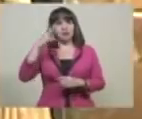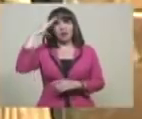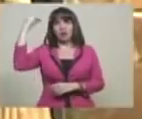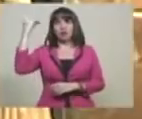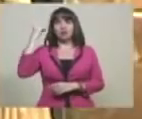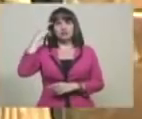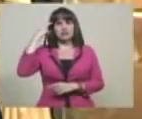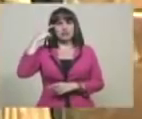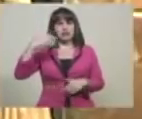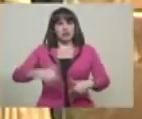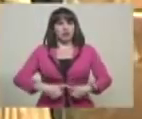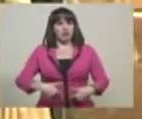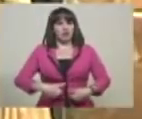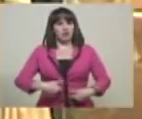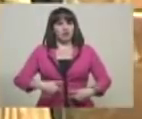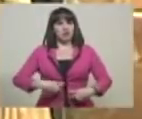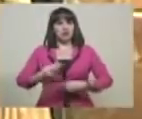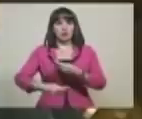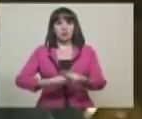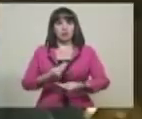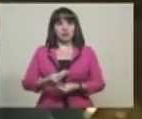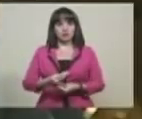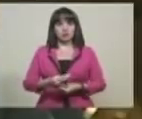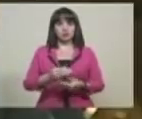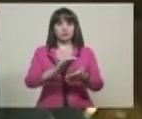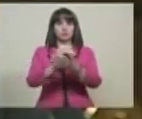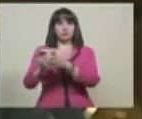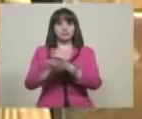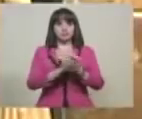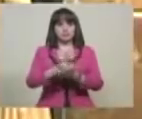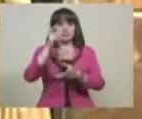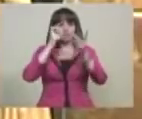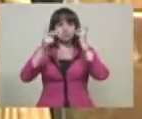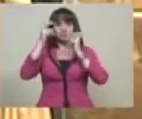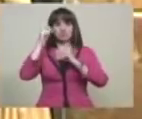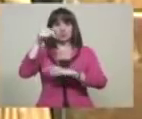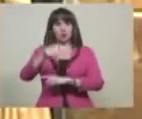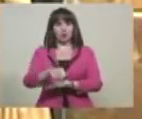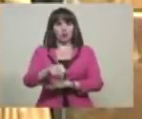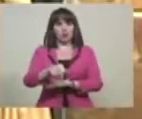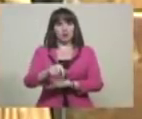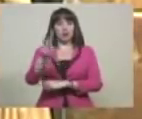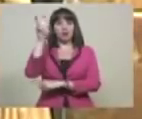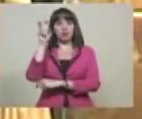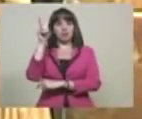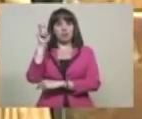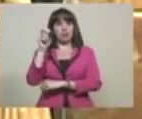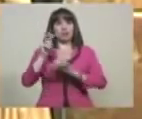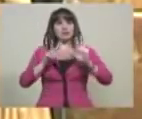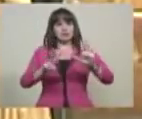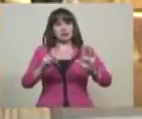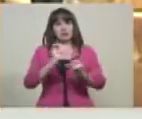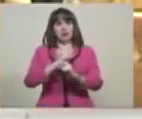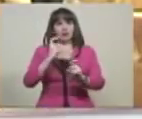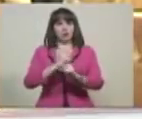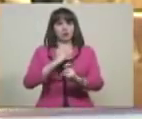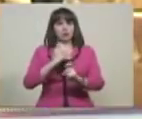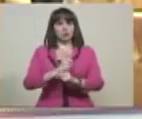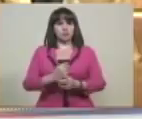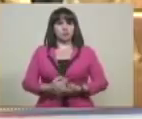hemos hecho, compatriotas que me escuchan, hoy, viernes 17 de agosto.